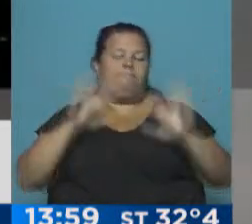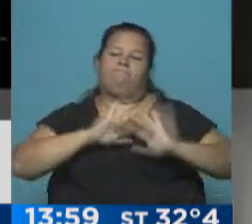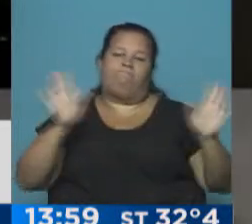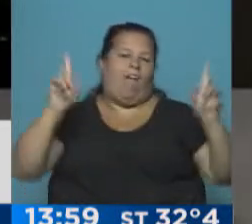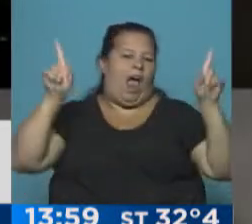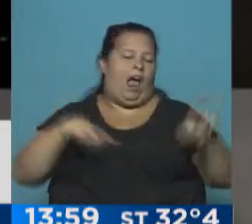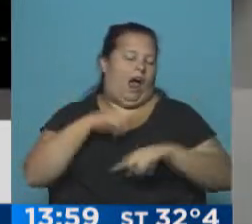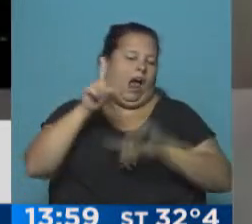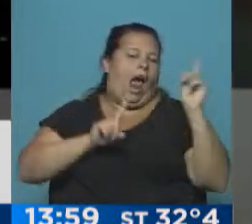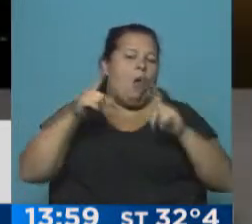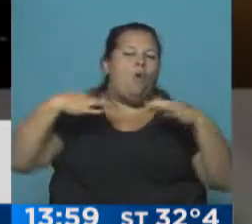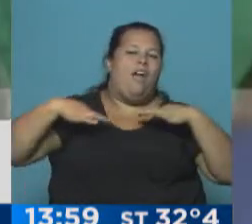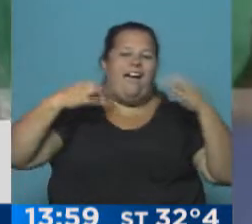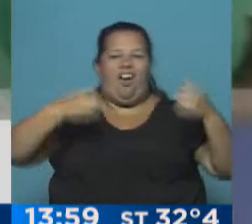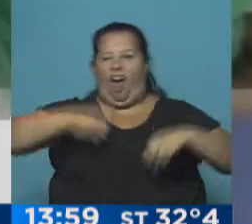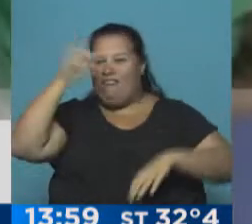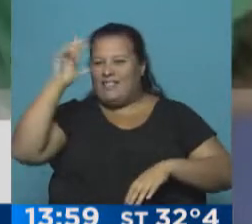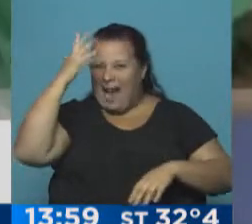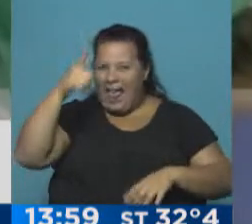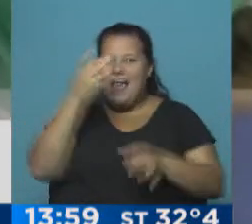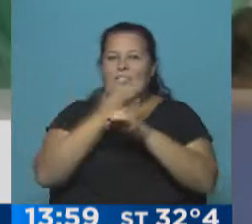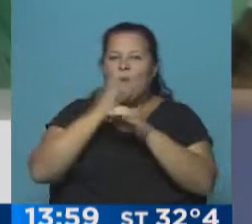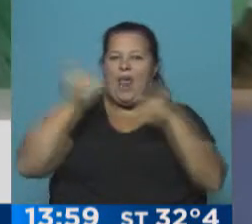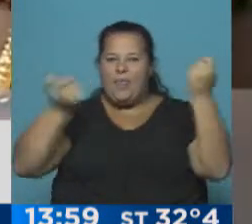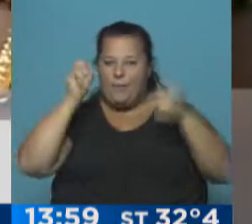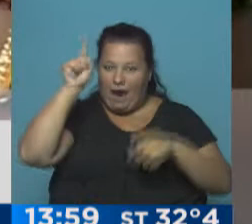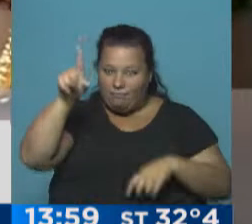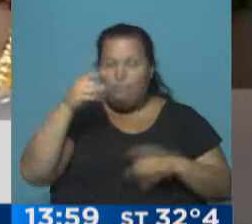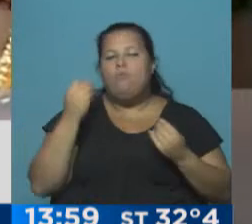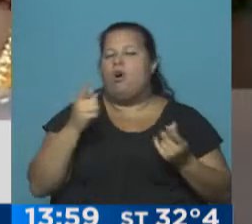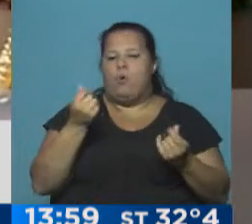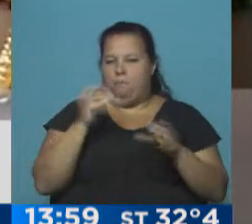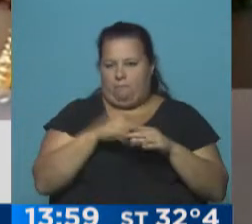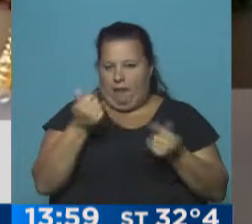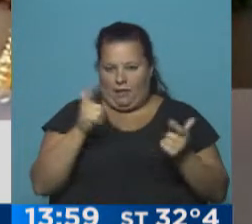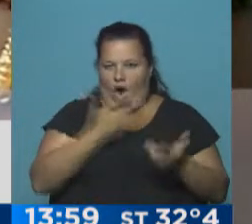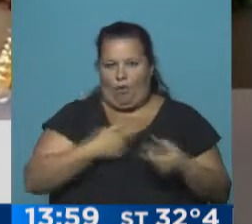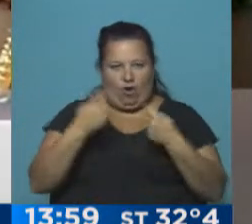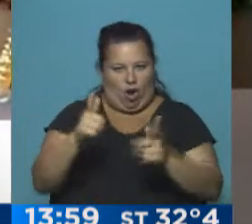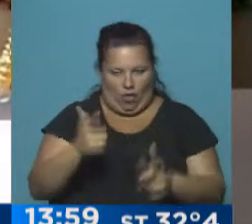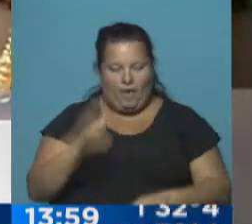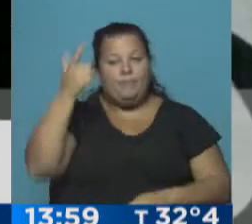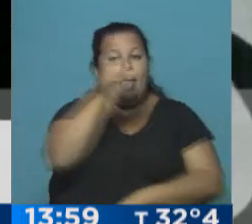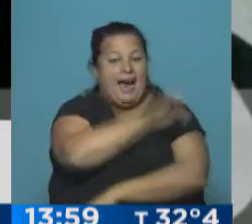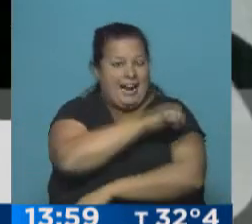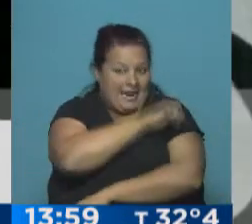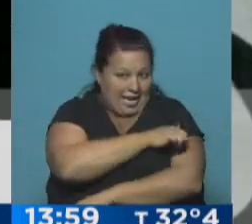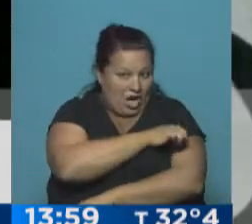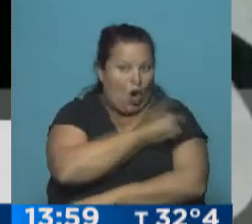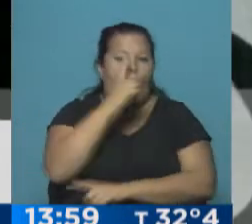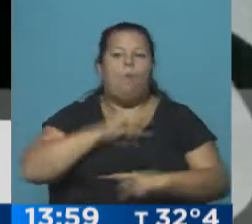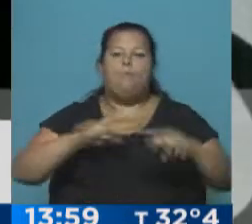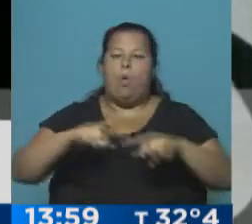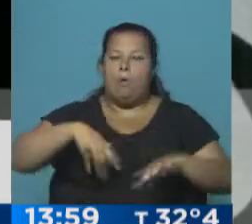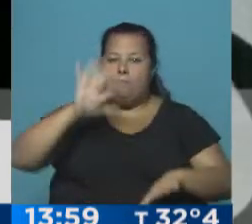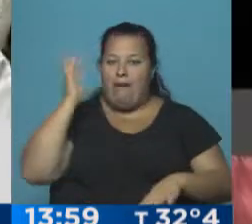obligó a cancelar algunos desfiles oficiales de las escuelas de samba locales por falta de fondos públicos. En Río de Janeiro, uno de los productores